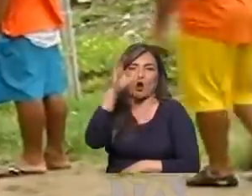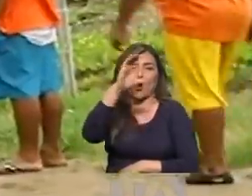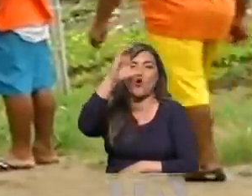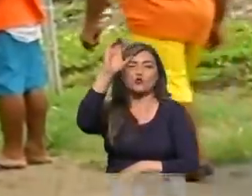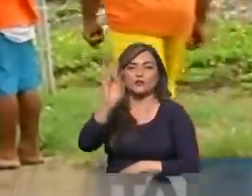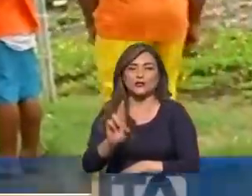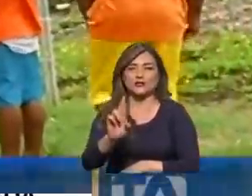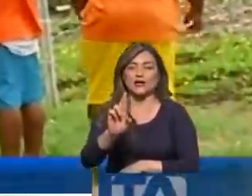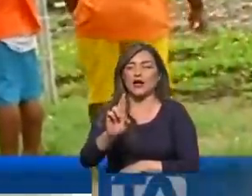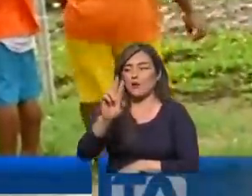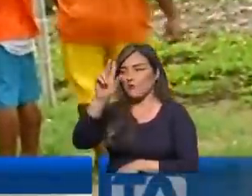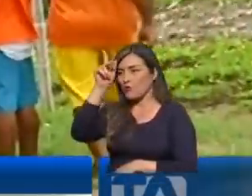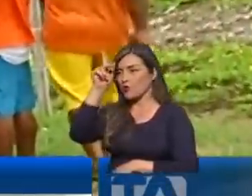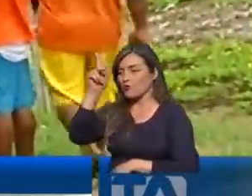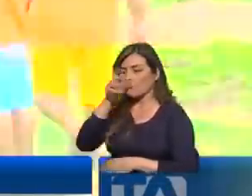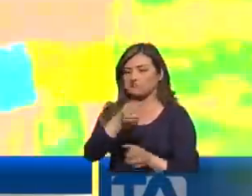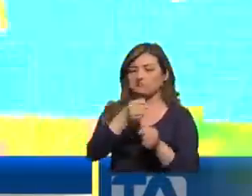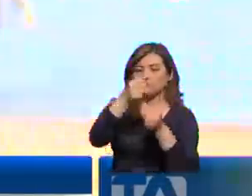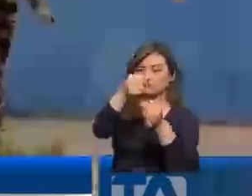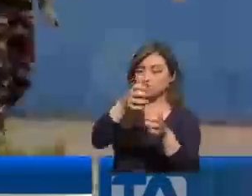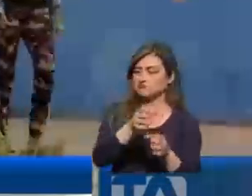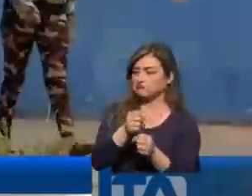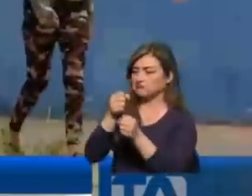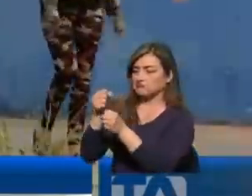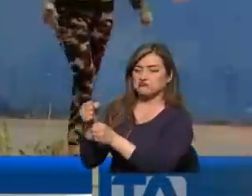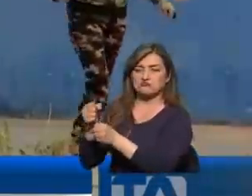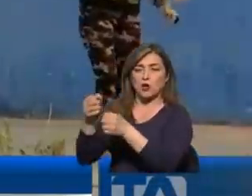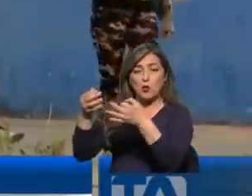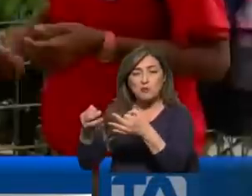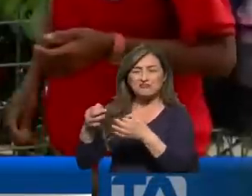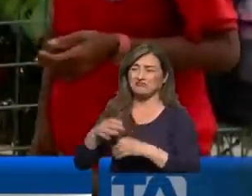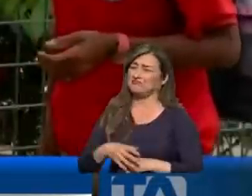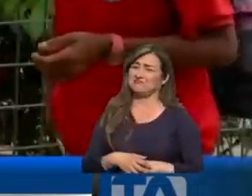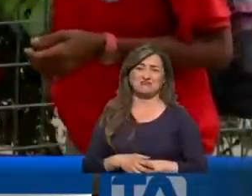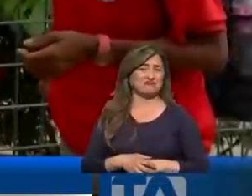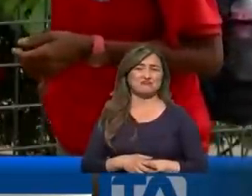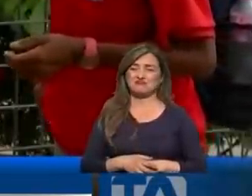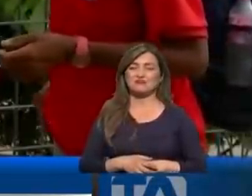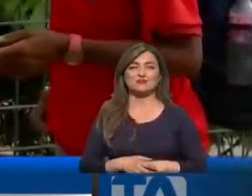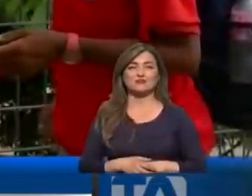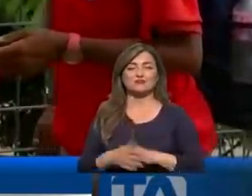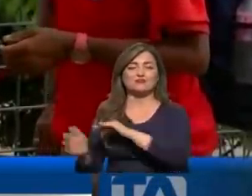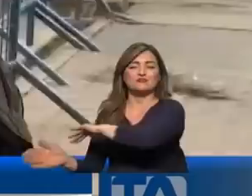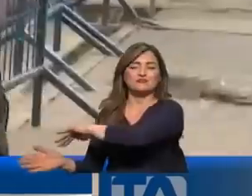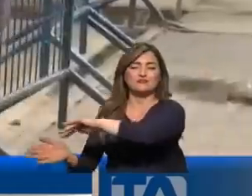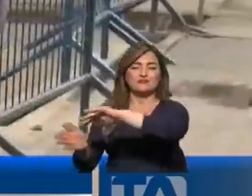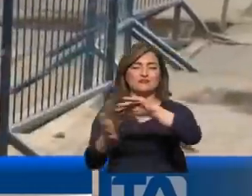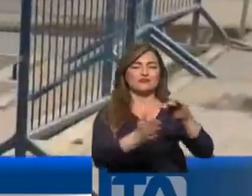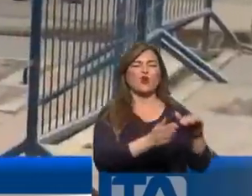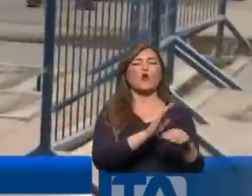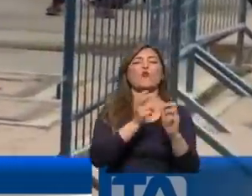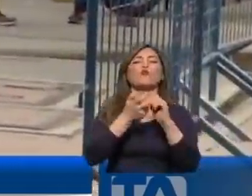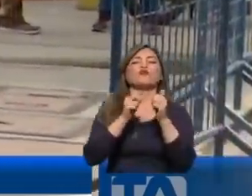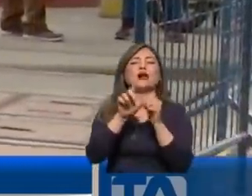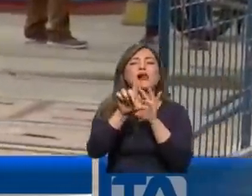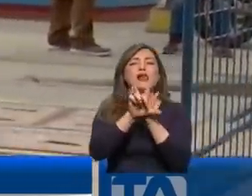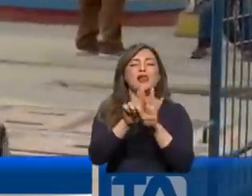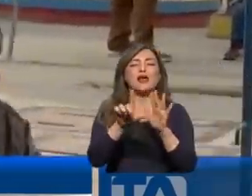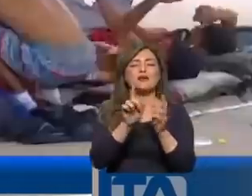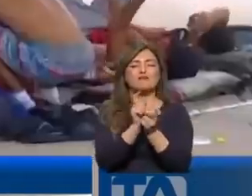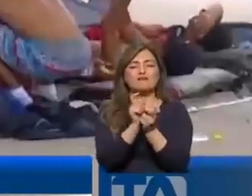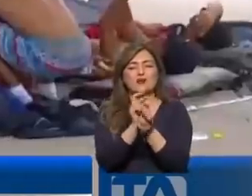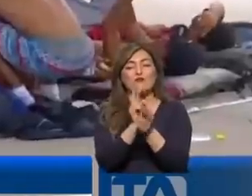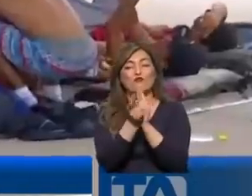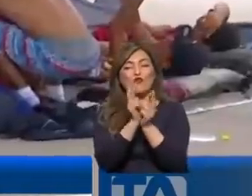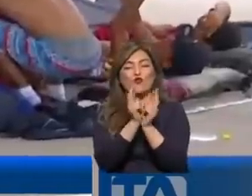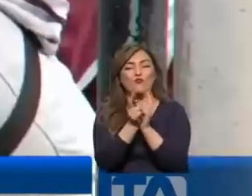pero aún no logran hacerse efectivas. Otro de los pendientes, dice Estarellas, es la Ley de Movilidad Humana, reformada en febrero